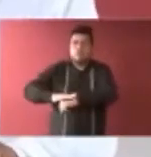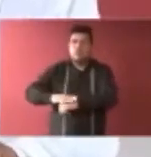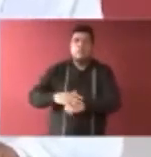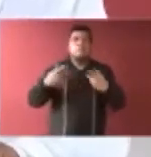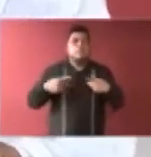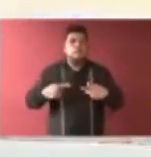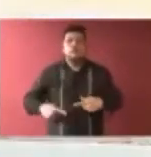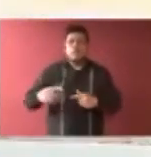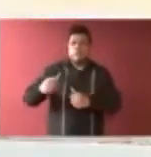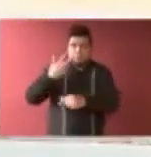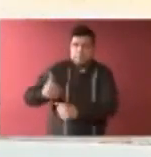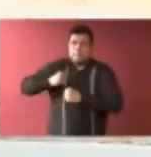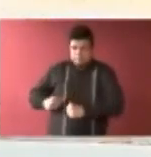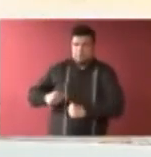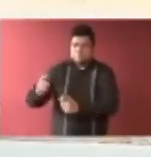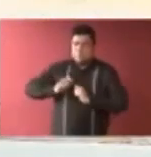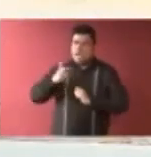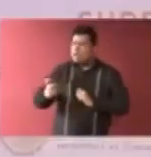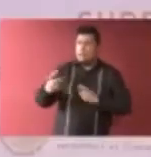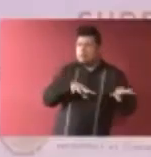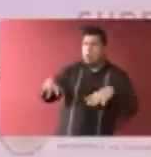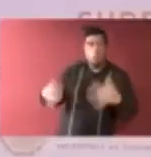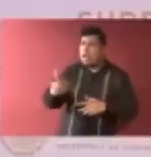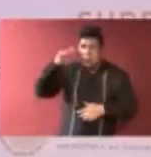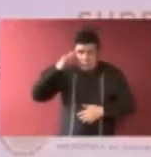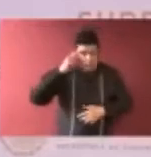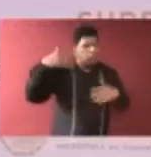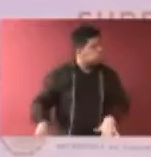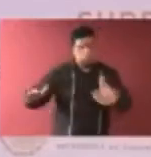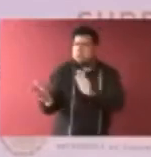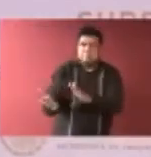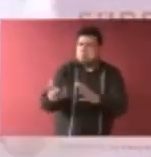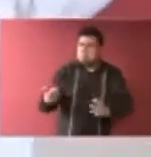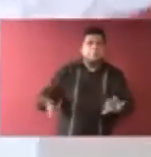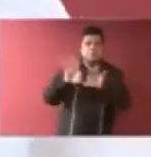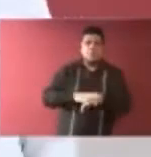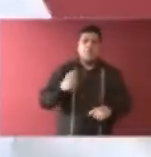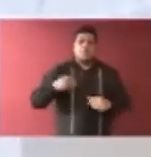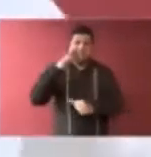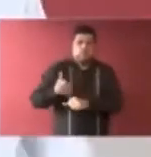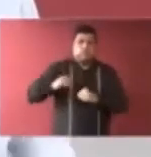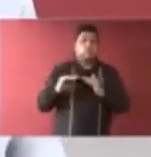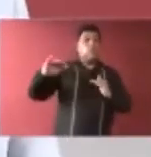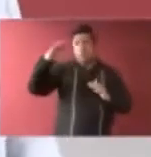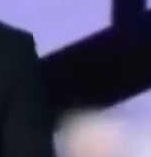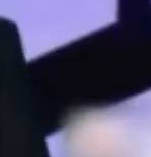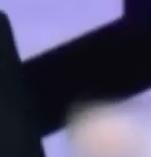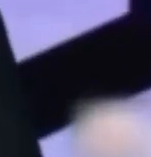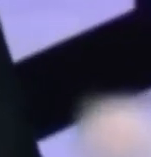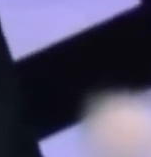hubieras cortado las uñas en Victoria, Lleras, Altamira, Nuevo Laredo, Jaumabe y puntos